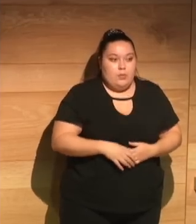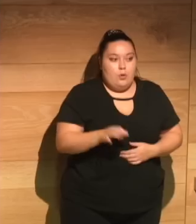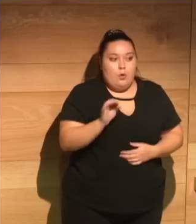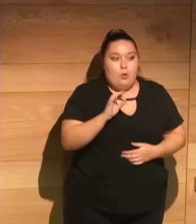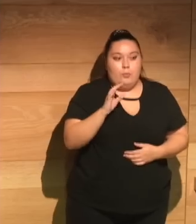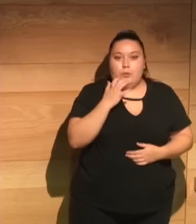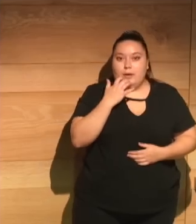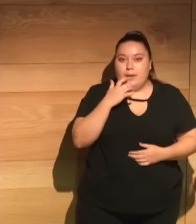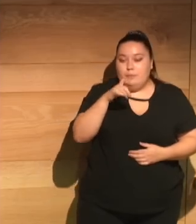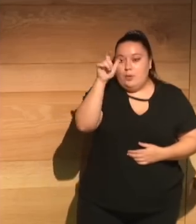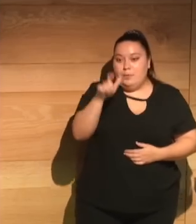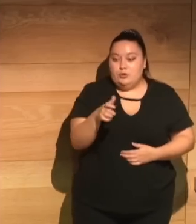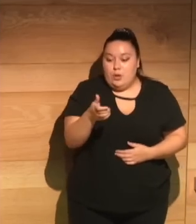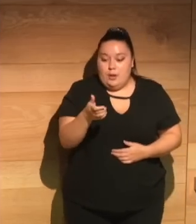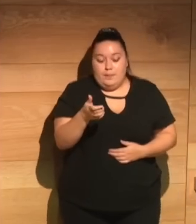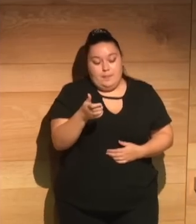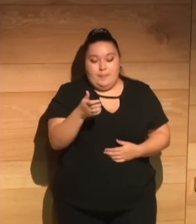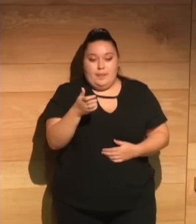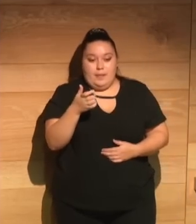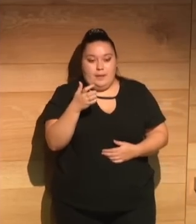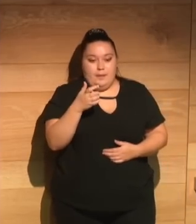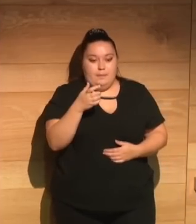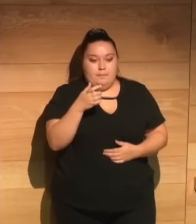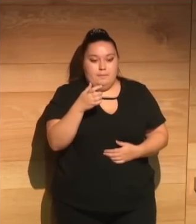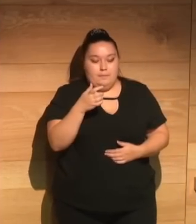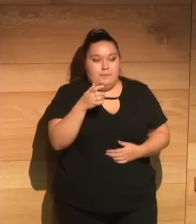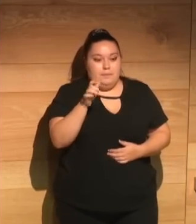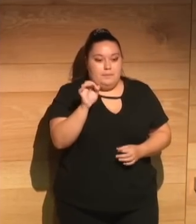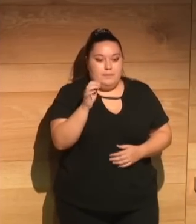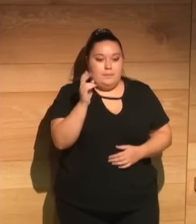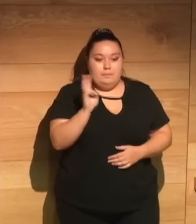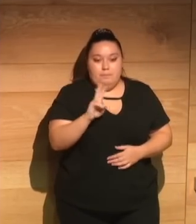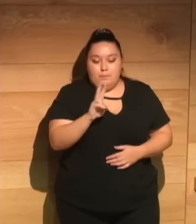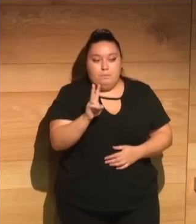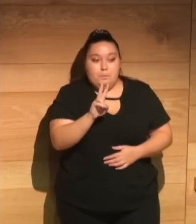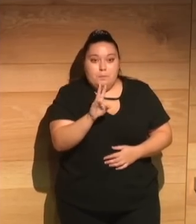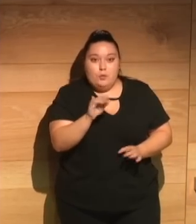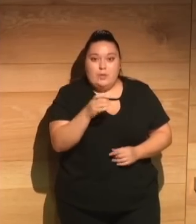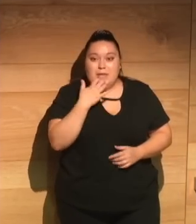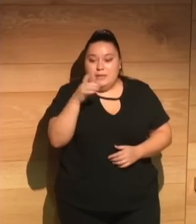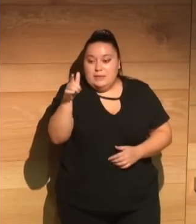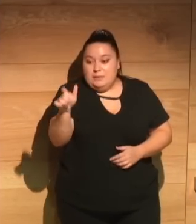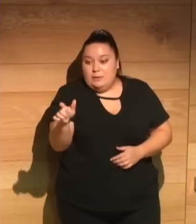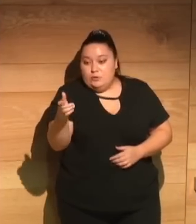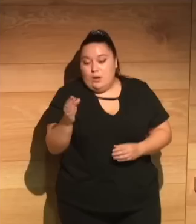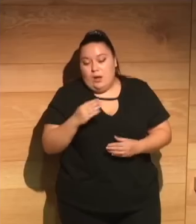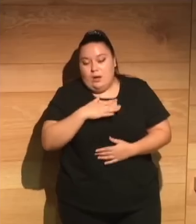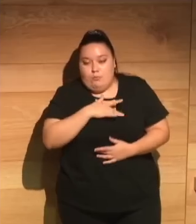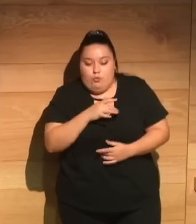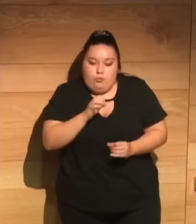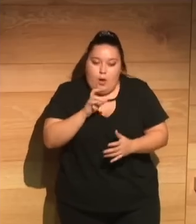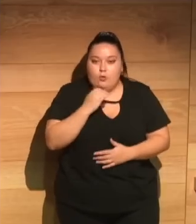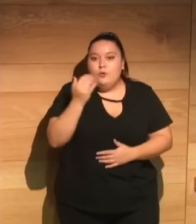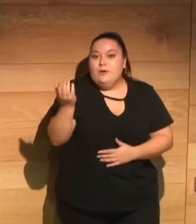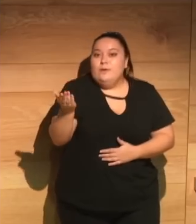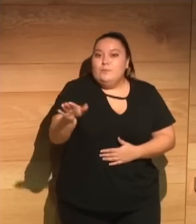viuda en un funeral que parece que se está riendo cuando lo que está es llorando desconsoladamente. O cuando te haces un selfie sin querer, que a lo mejor tienes el móvil y dices... Pero hombre, como por